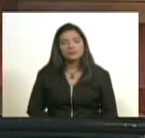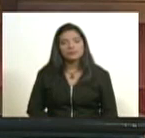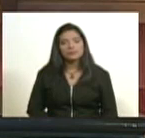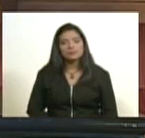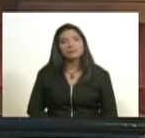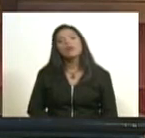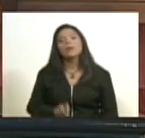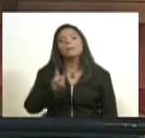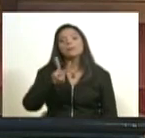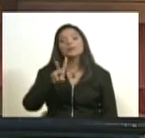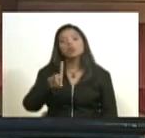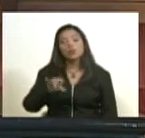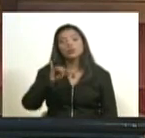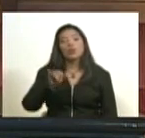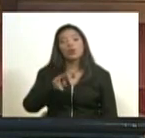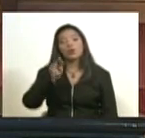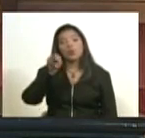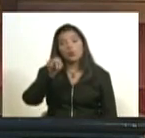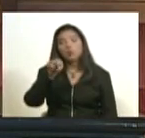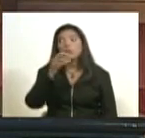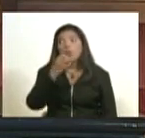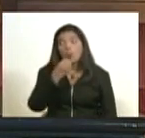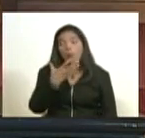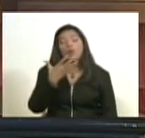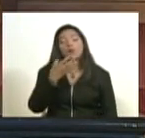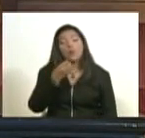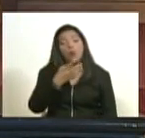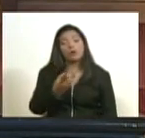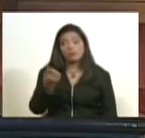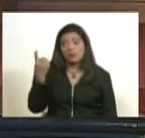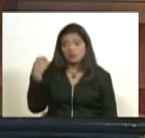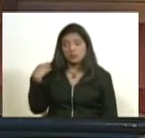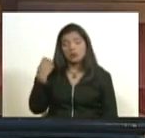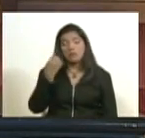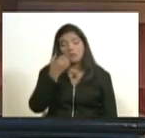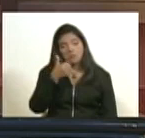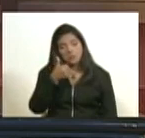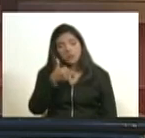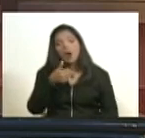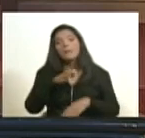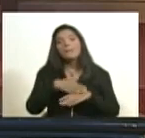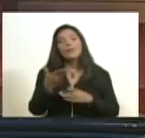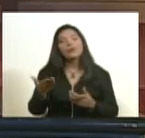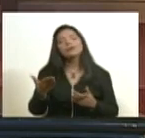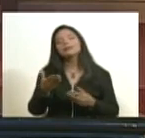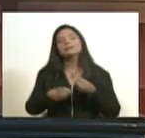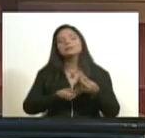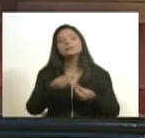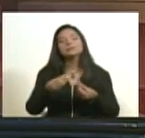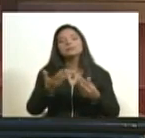21 de junio es un día de buen auspicio ayer, porque se estaban cumpliendo, era